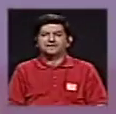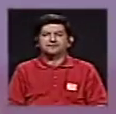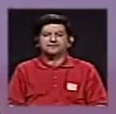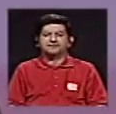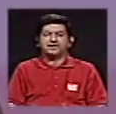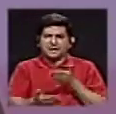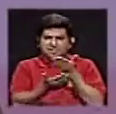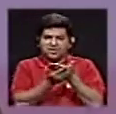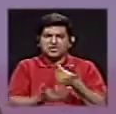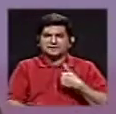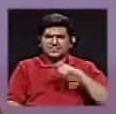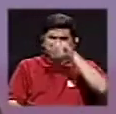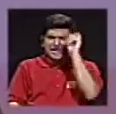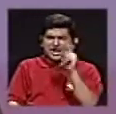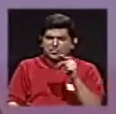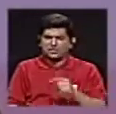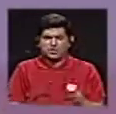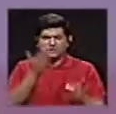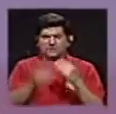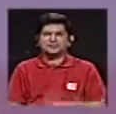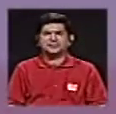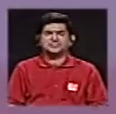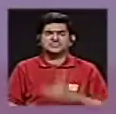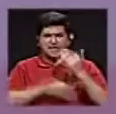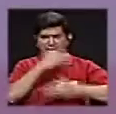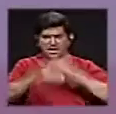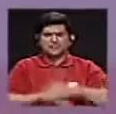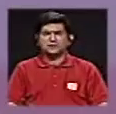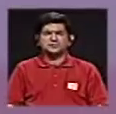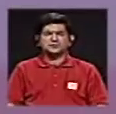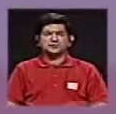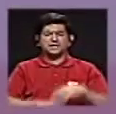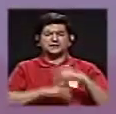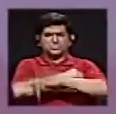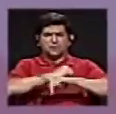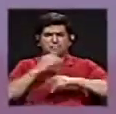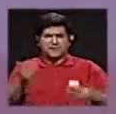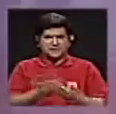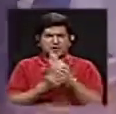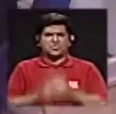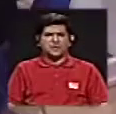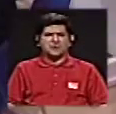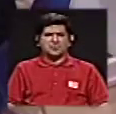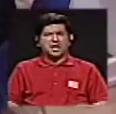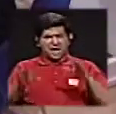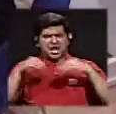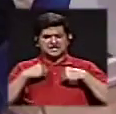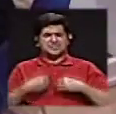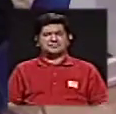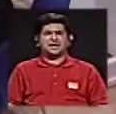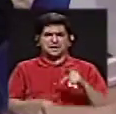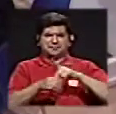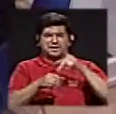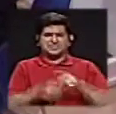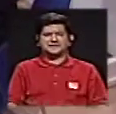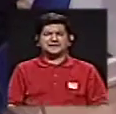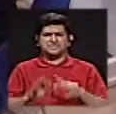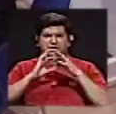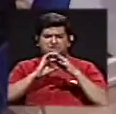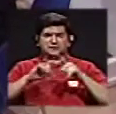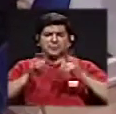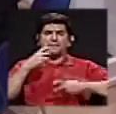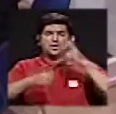tenemos aquí una pregunta que nos dice en el proceso patria nueva estuvo dispuesta a entrar en coalición pero fue un problema de la deuda política adelantada